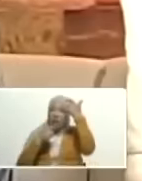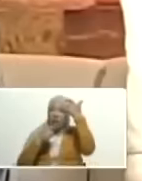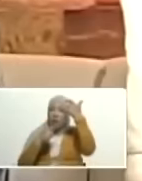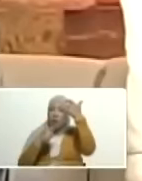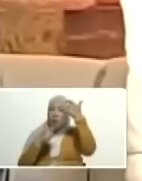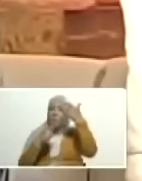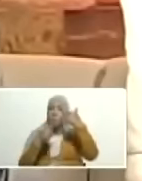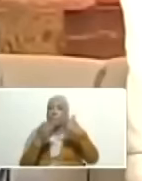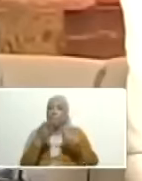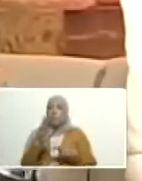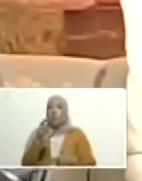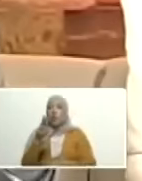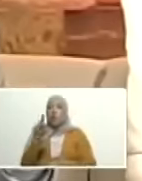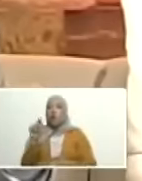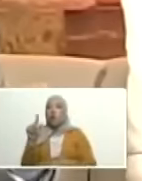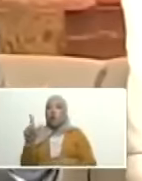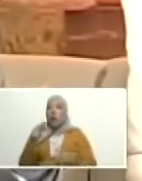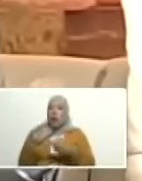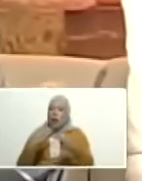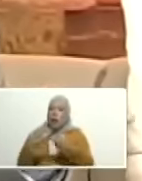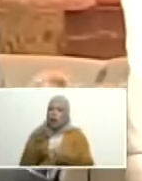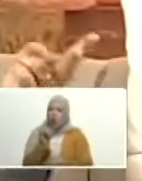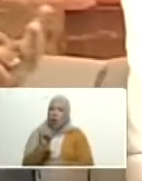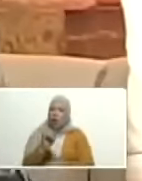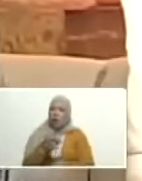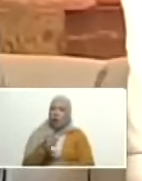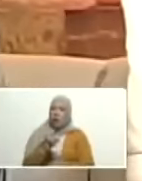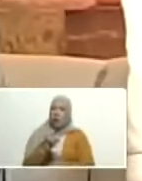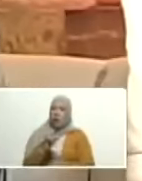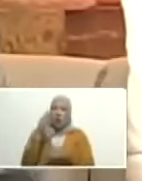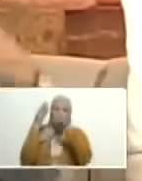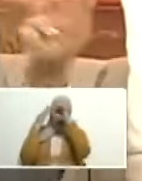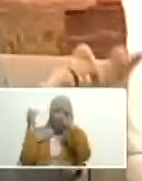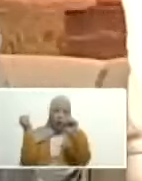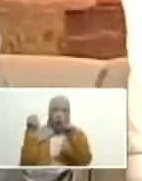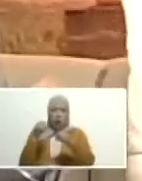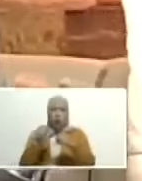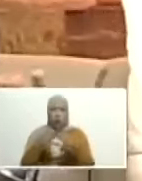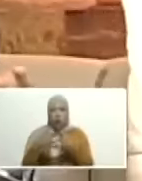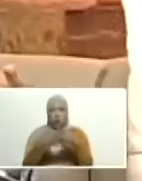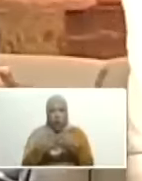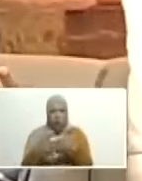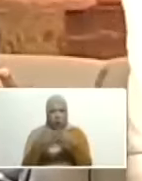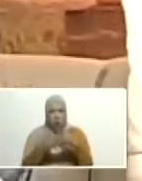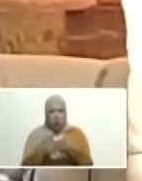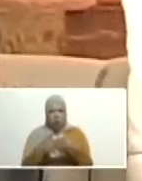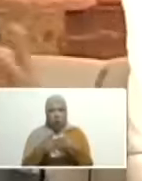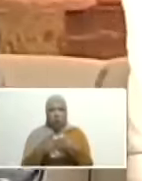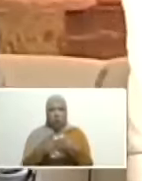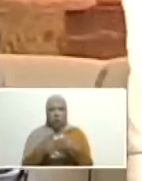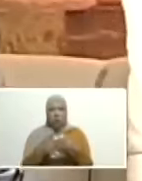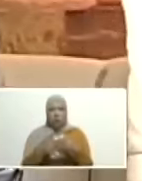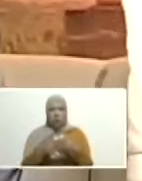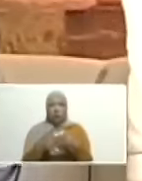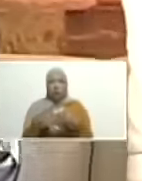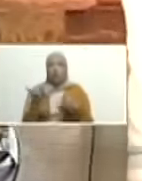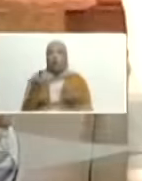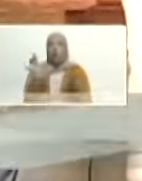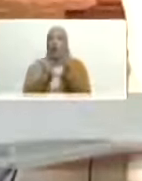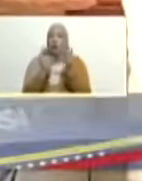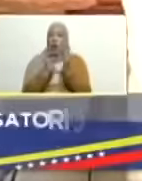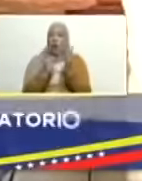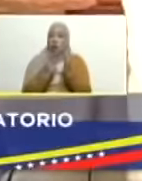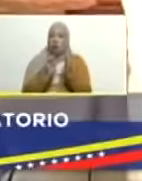pero se tenían relaciones diplomáticas con embajadores allá y acá y contactos